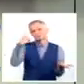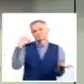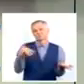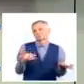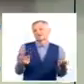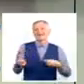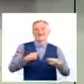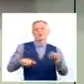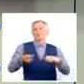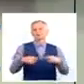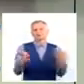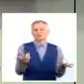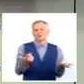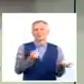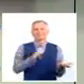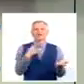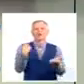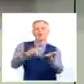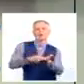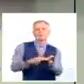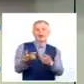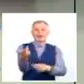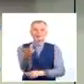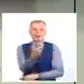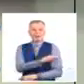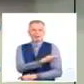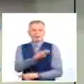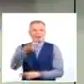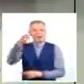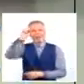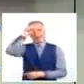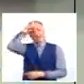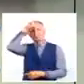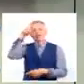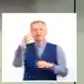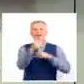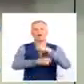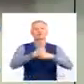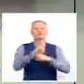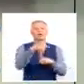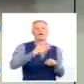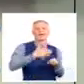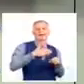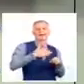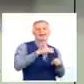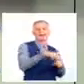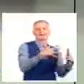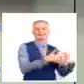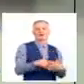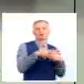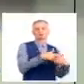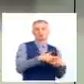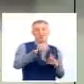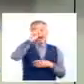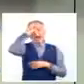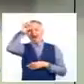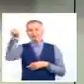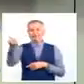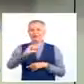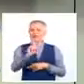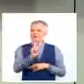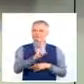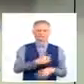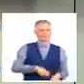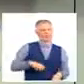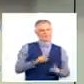negocios. Tratar de comprar una vacuna alemana para uso exclusivo de los estadounidenses. Los alemanes le salieron al paso, molestos, y es que él no entiende que no todo el